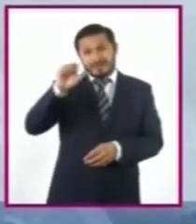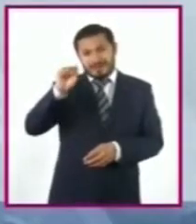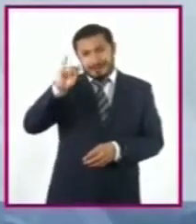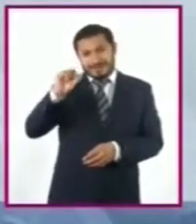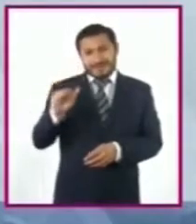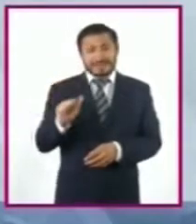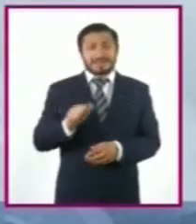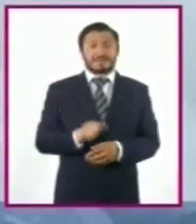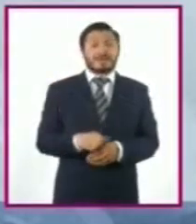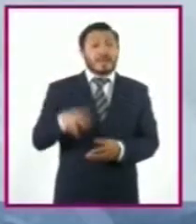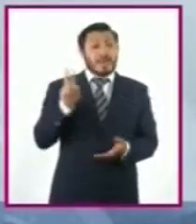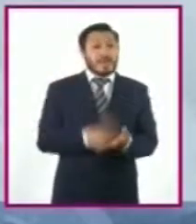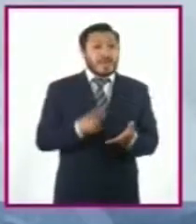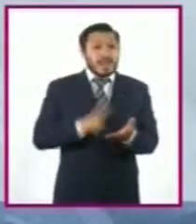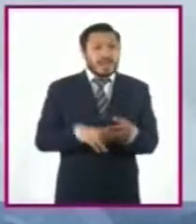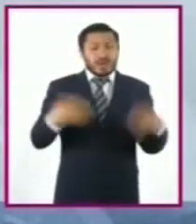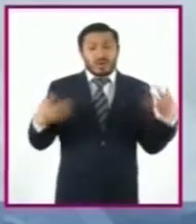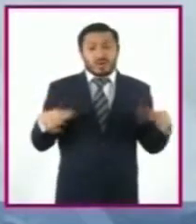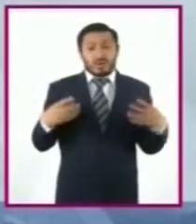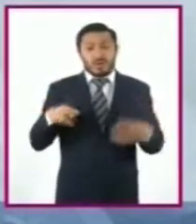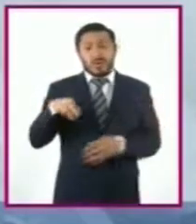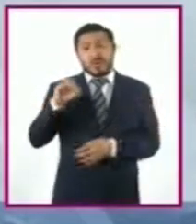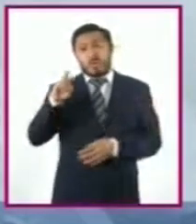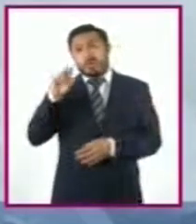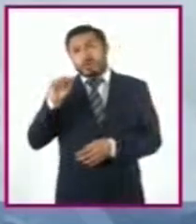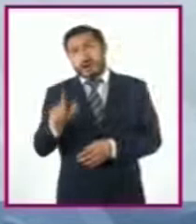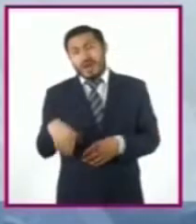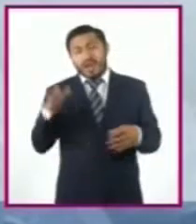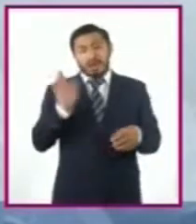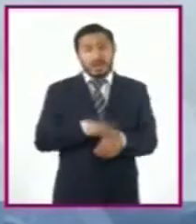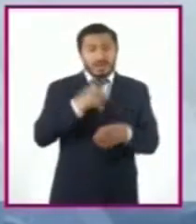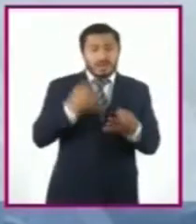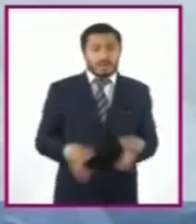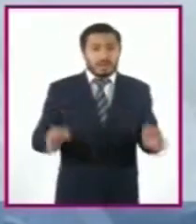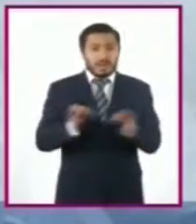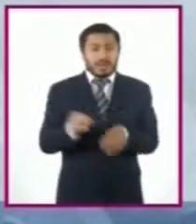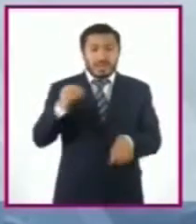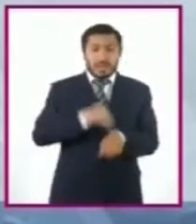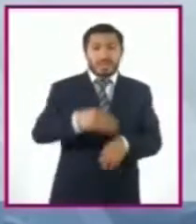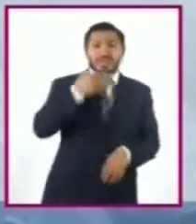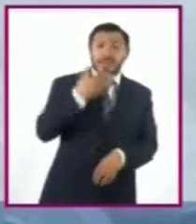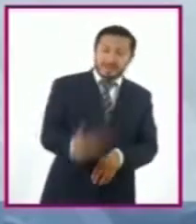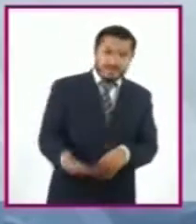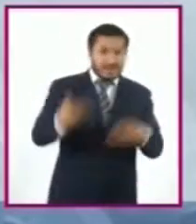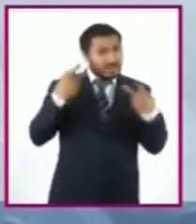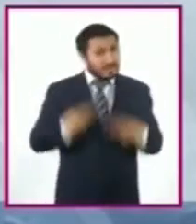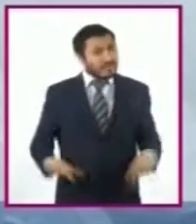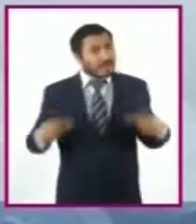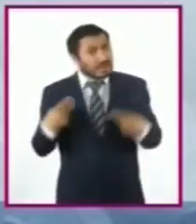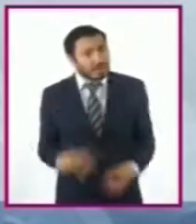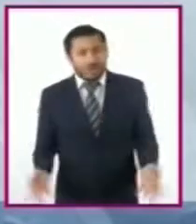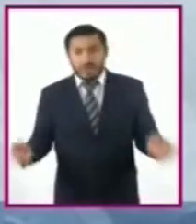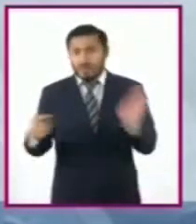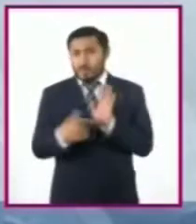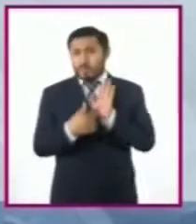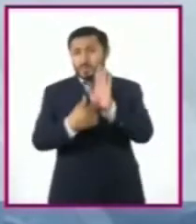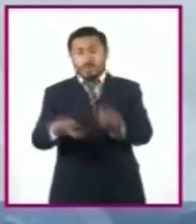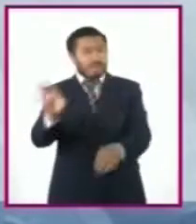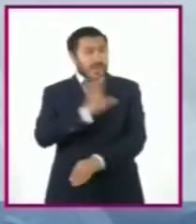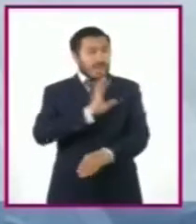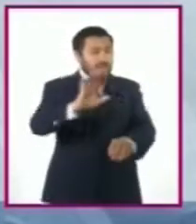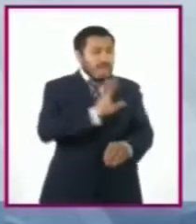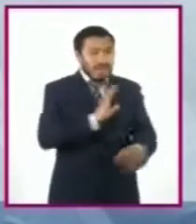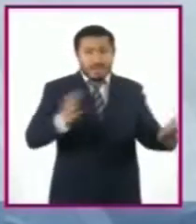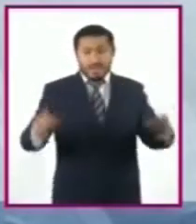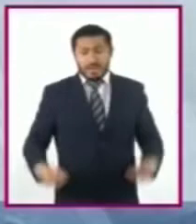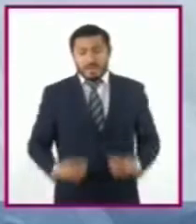Los valores eran de índole moral, hacían hincapié en el comportamiento del ser humano y mostraban un aprecio por la vida y la